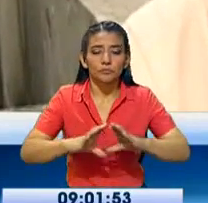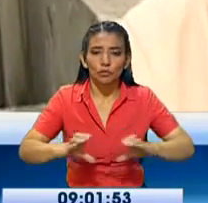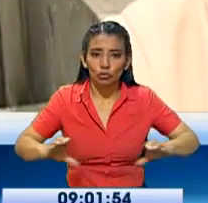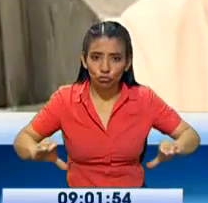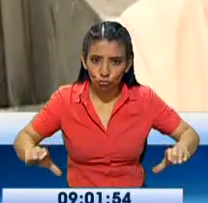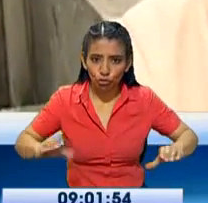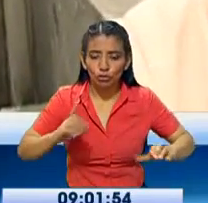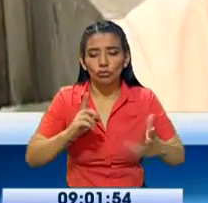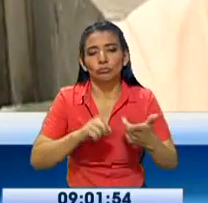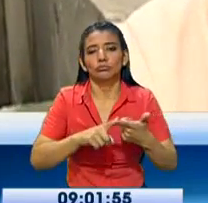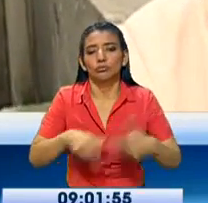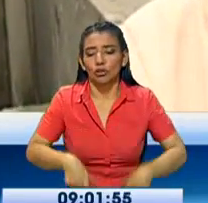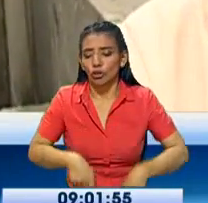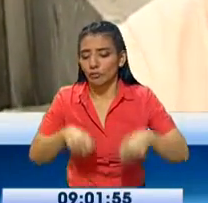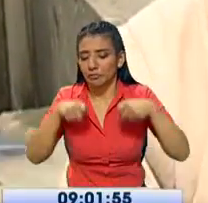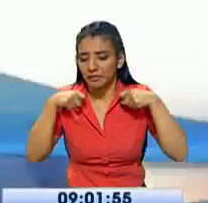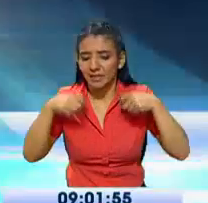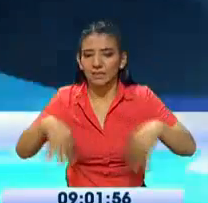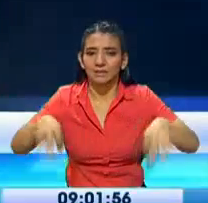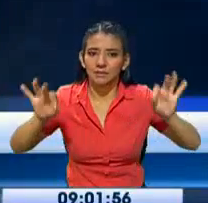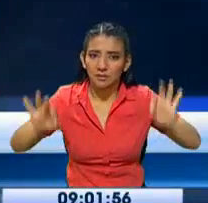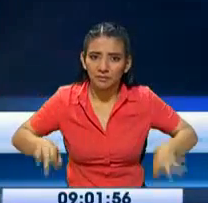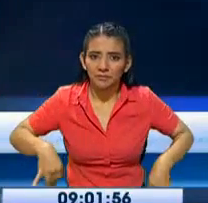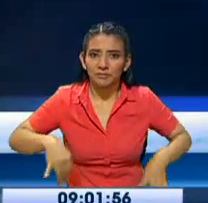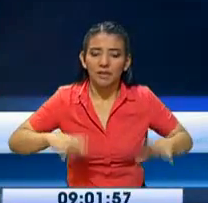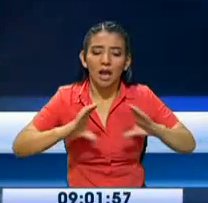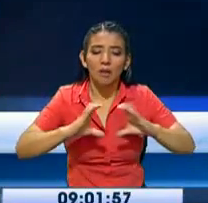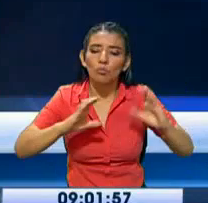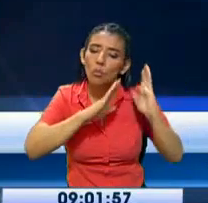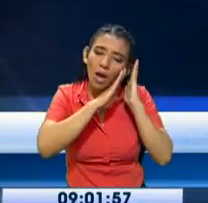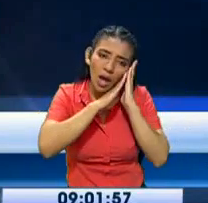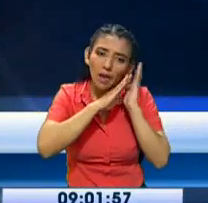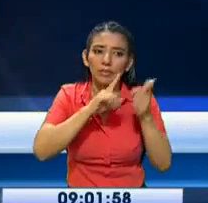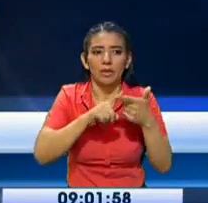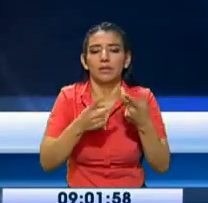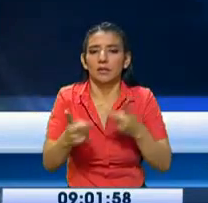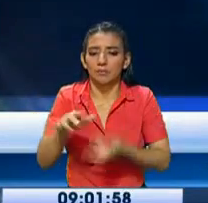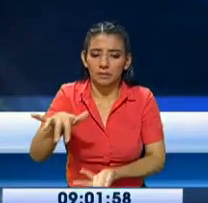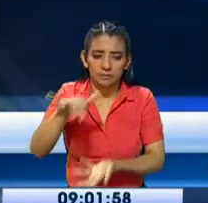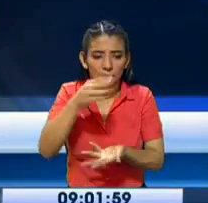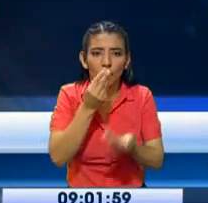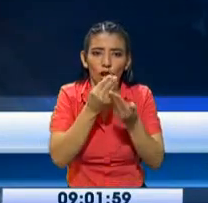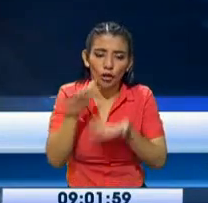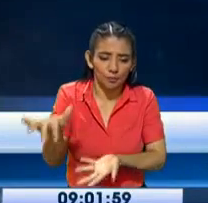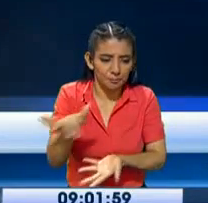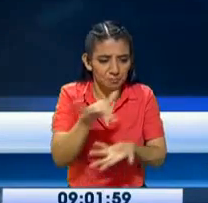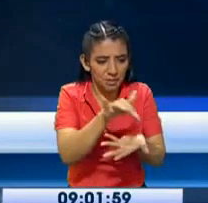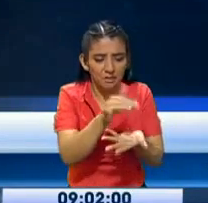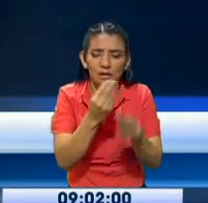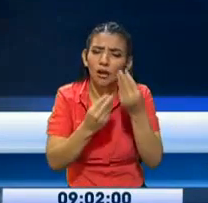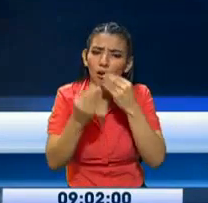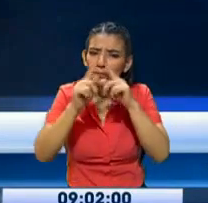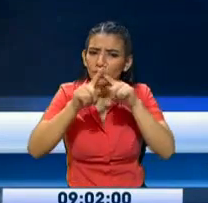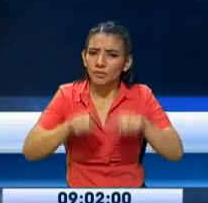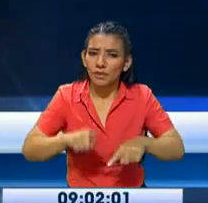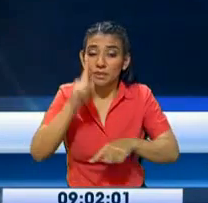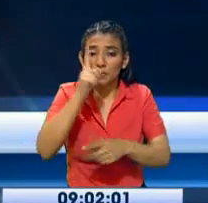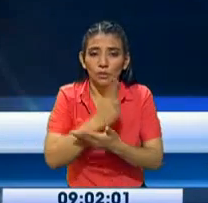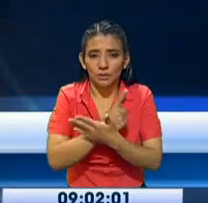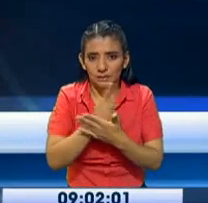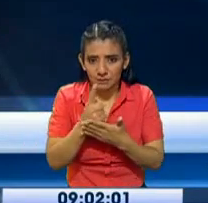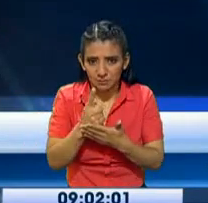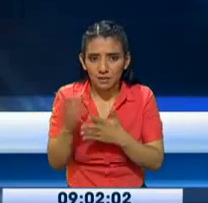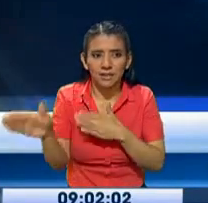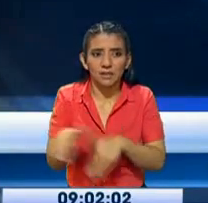colchones, cobijas, sábanas, almohadas, el kit de alimentación, todos los alimentos no perecibles para una semana,